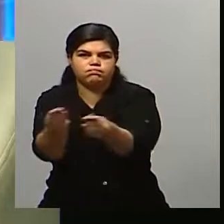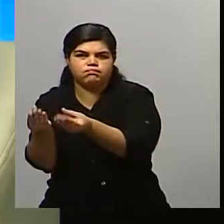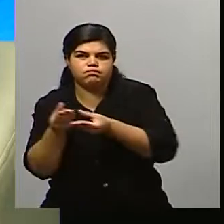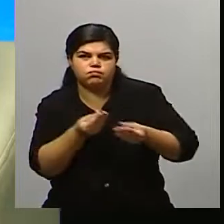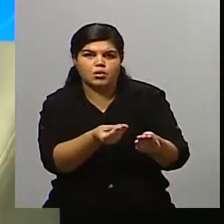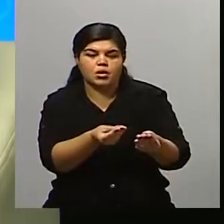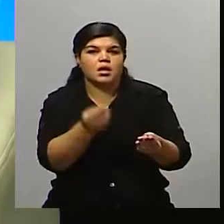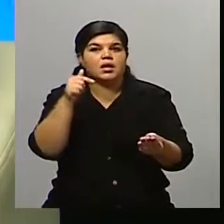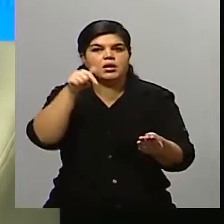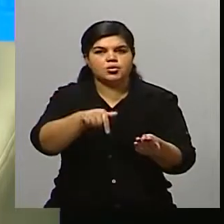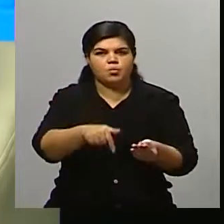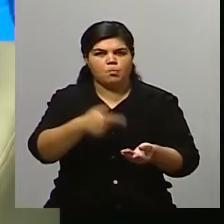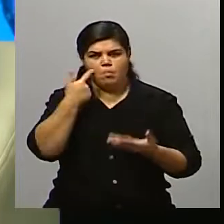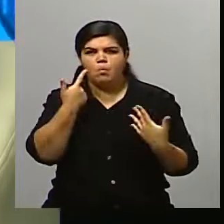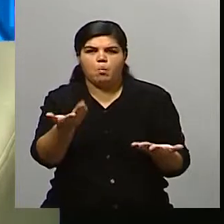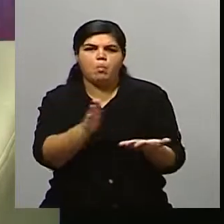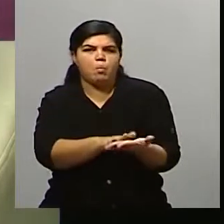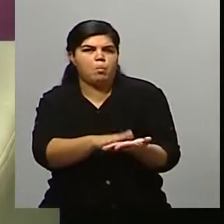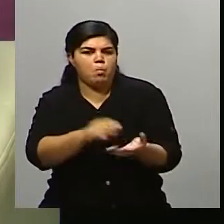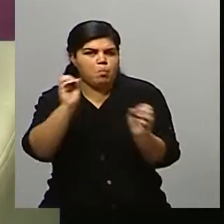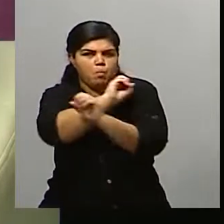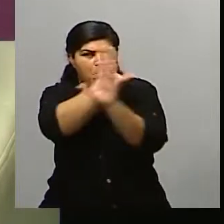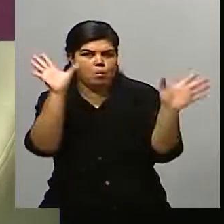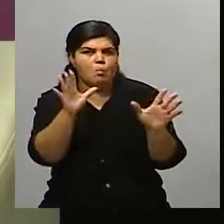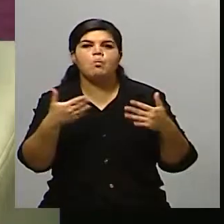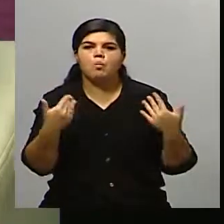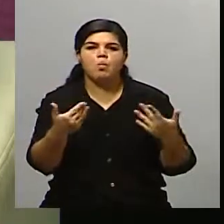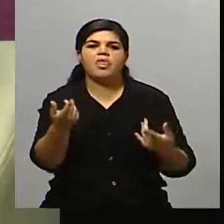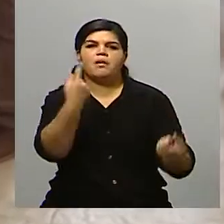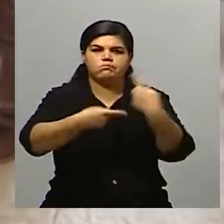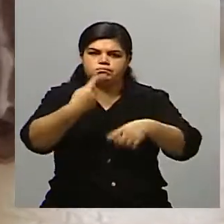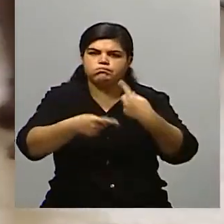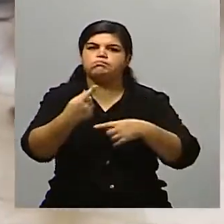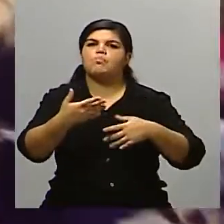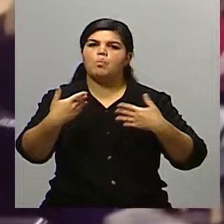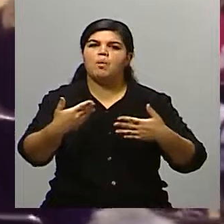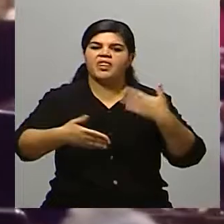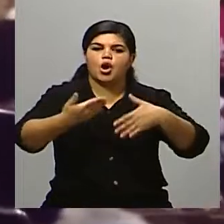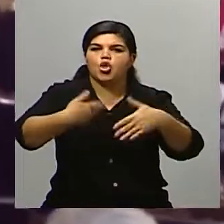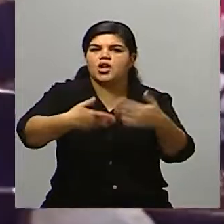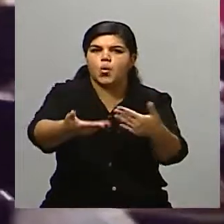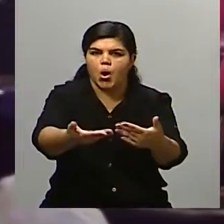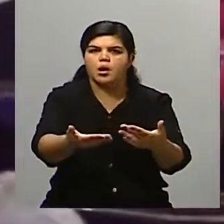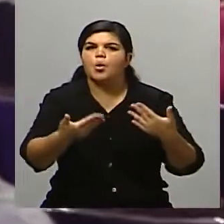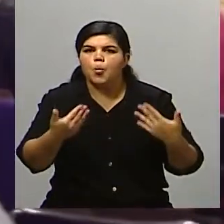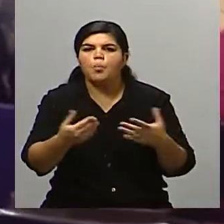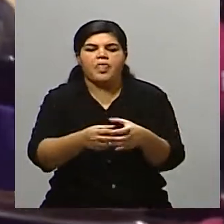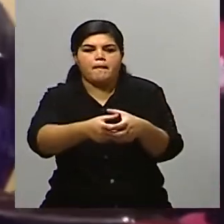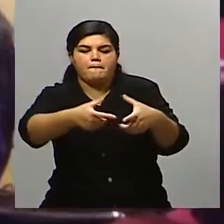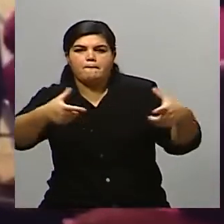dio vastas muestras de que la sustentabilidad era posible, que era posible un crecimiento y al mismo